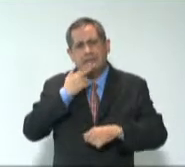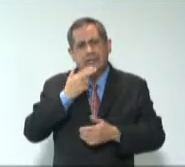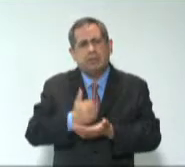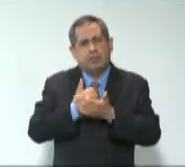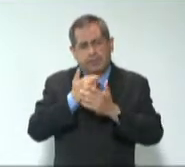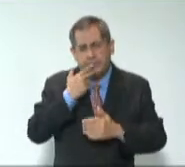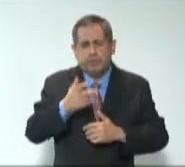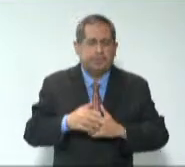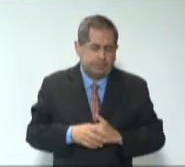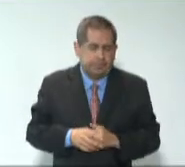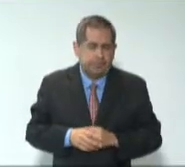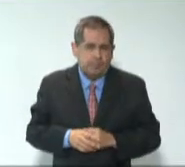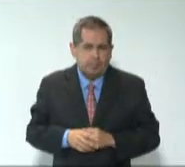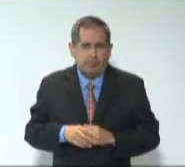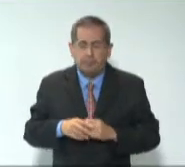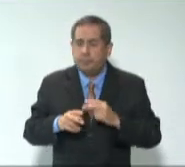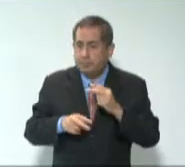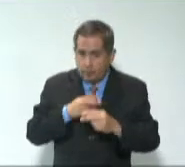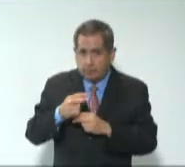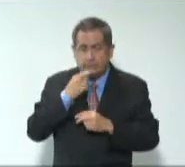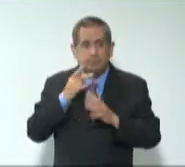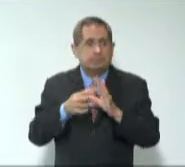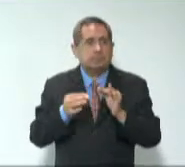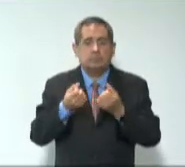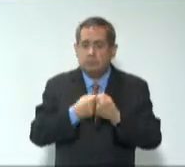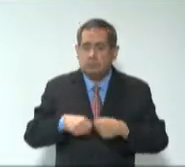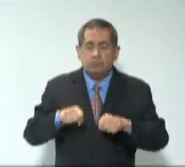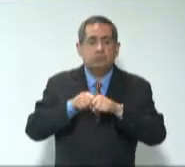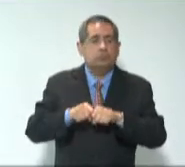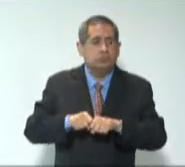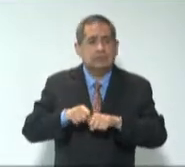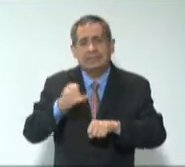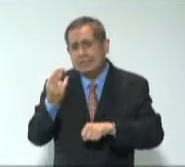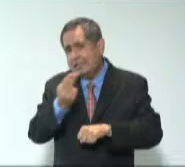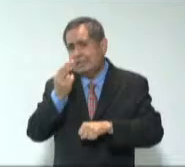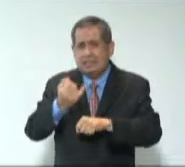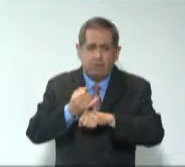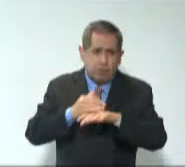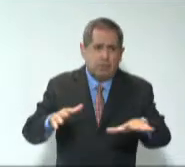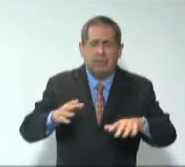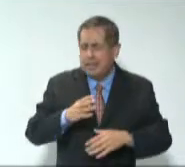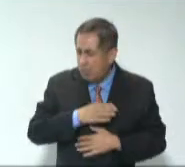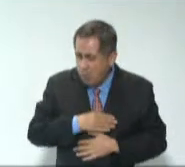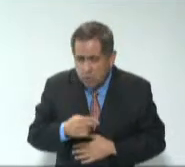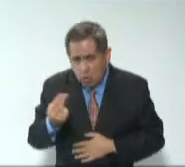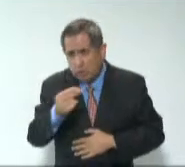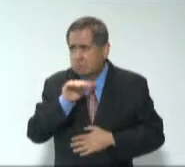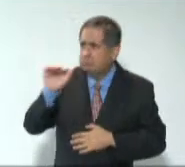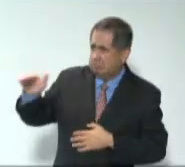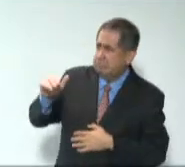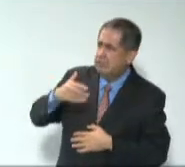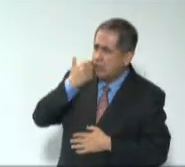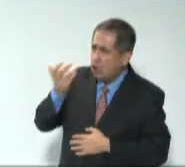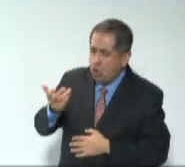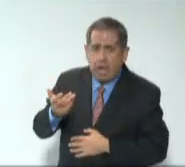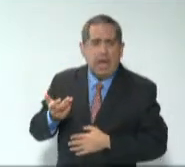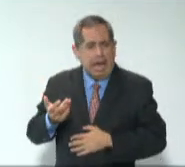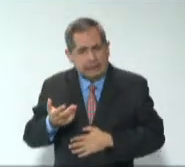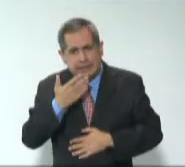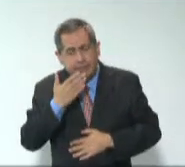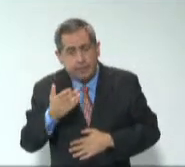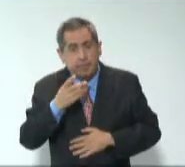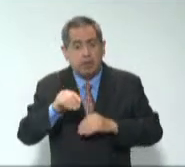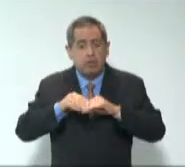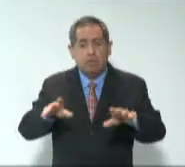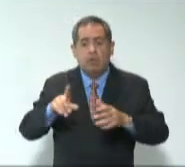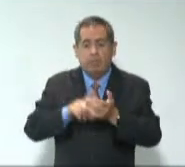entonces insisto una sociedad que reclama información Qué bueno pero Mejor aún una sociedad que